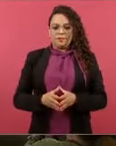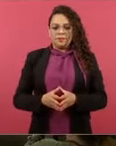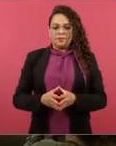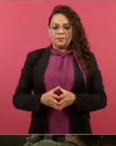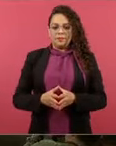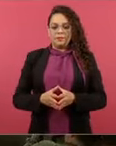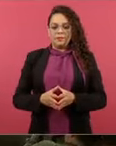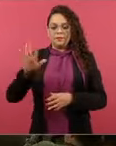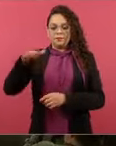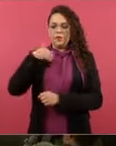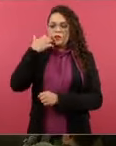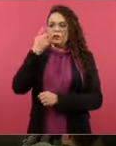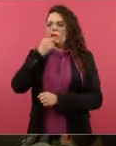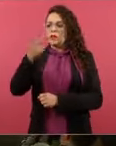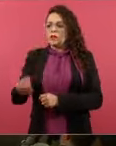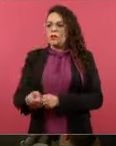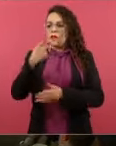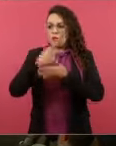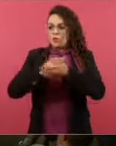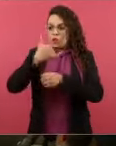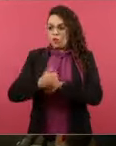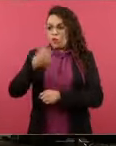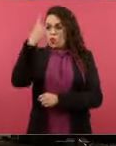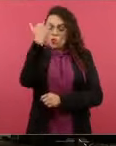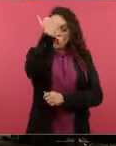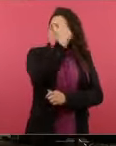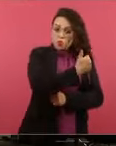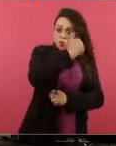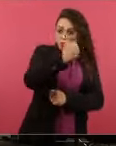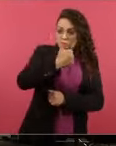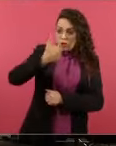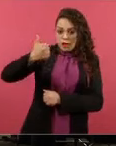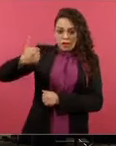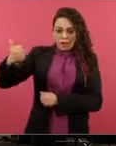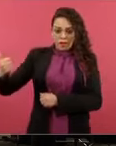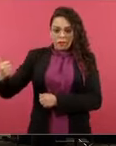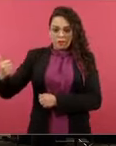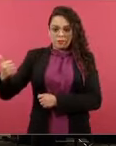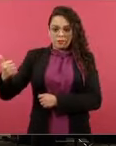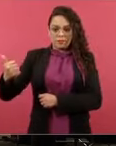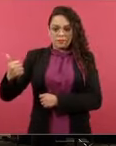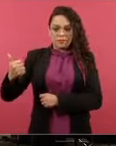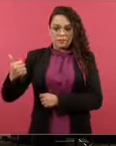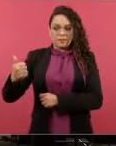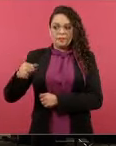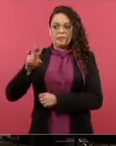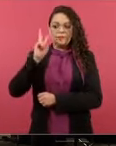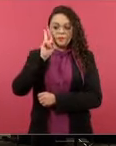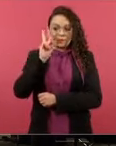comentarles que en cada uno de los proyectos, en la parte inferior, aquí, ahí,